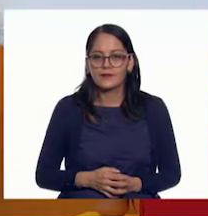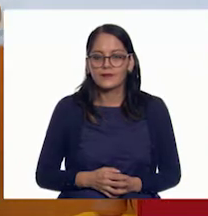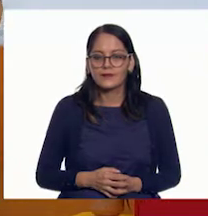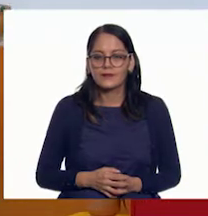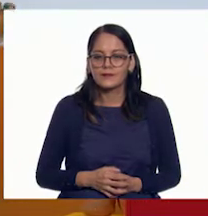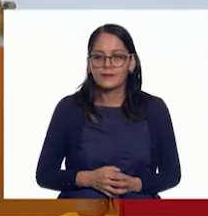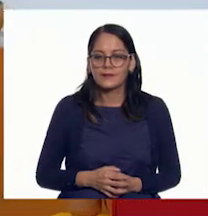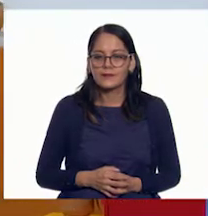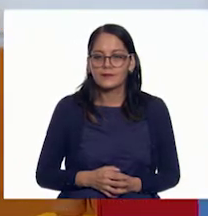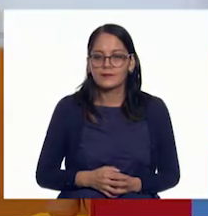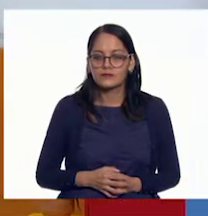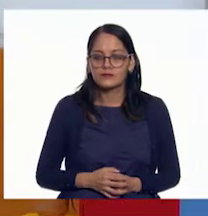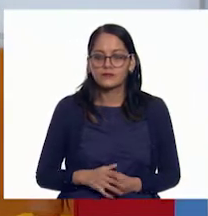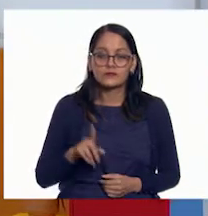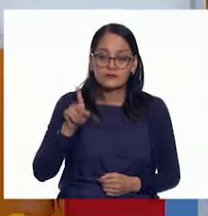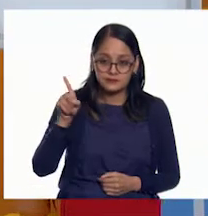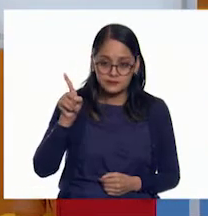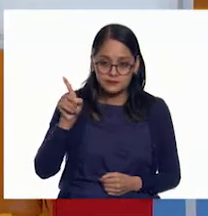a su